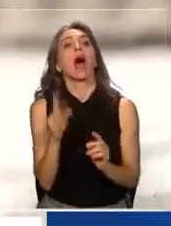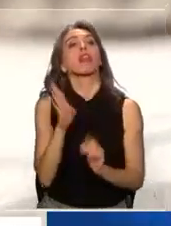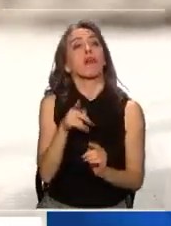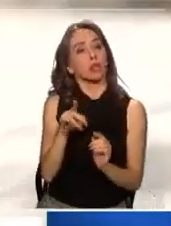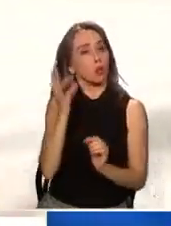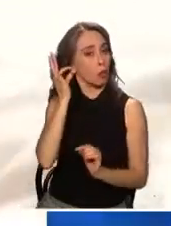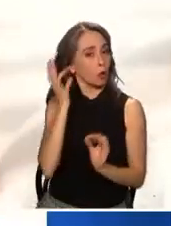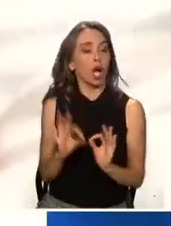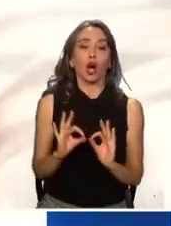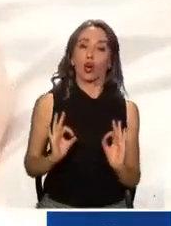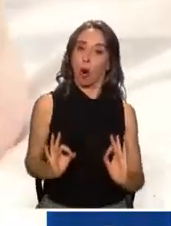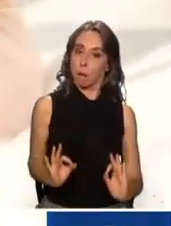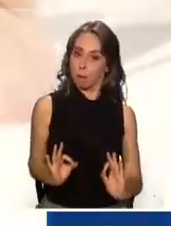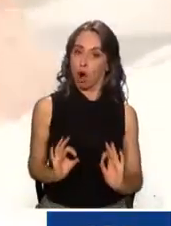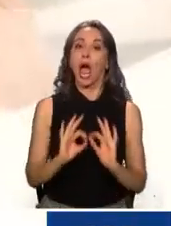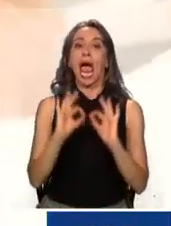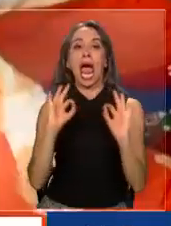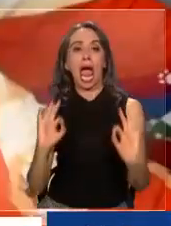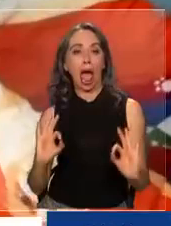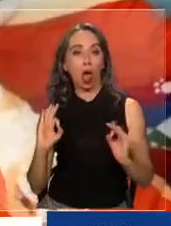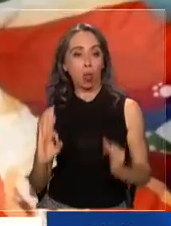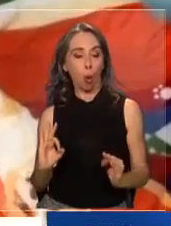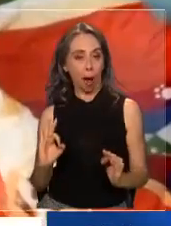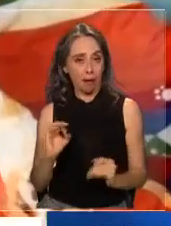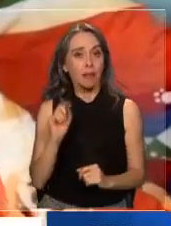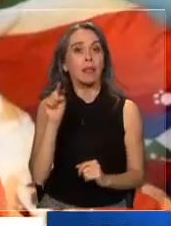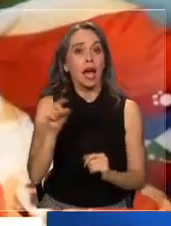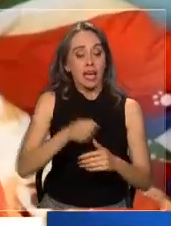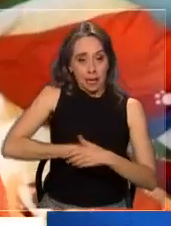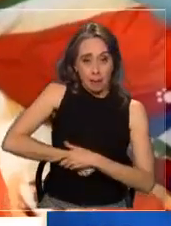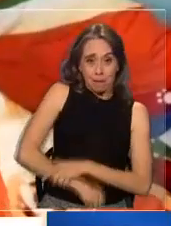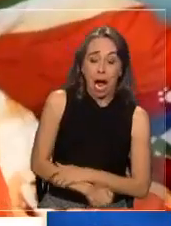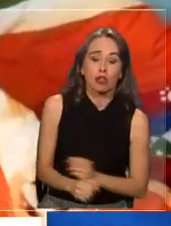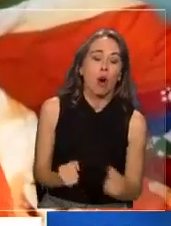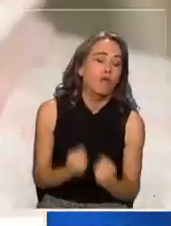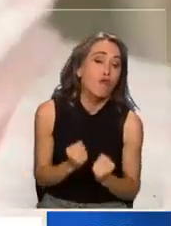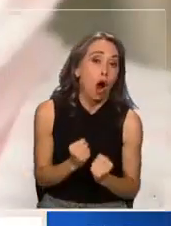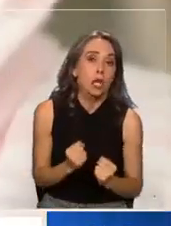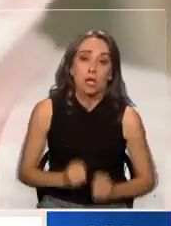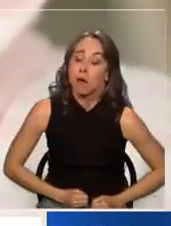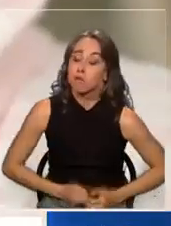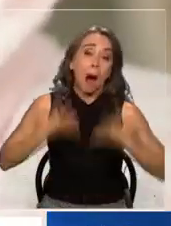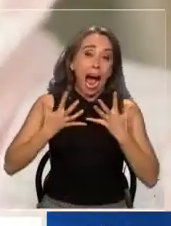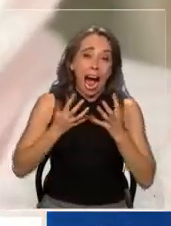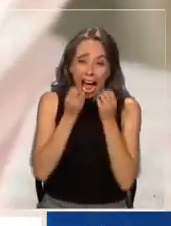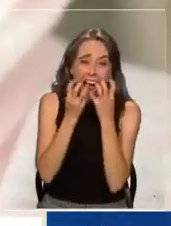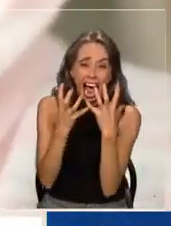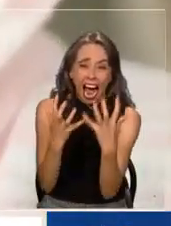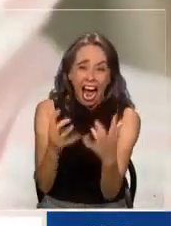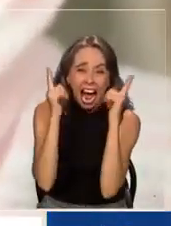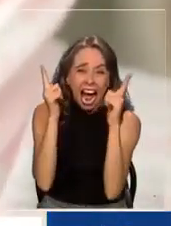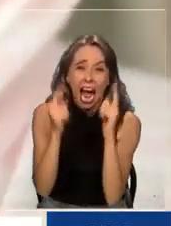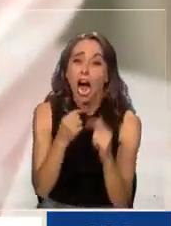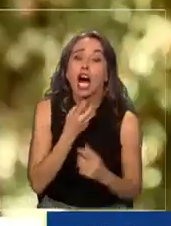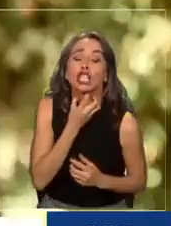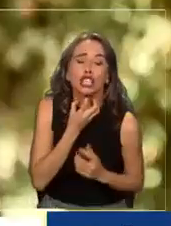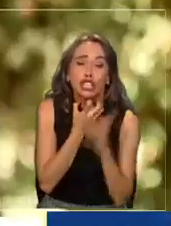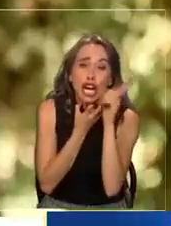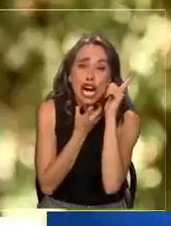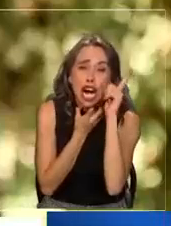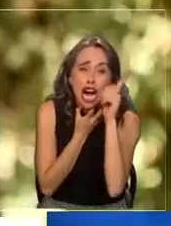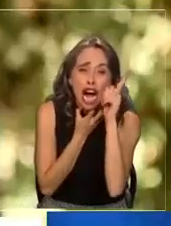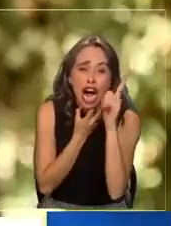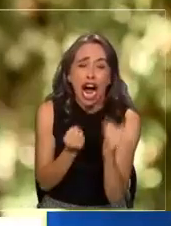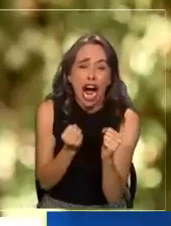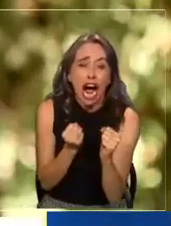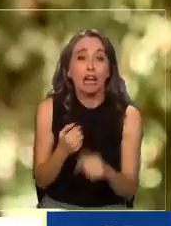ser compuesta, ¿no es cierto?, de ser educada. El acto del parto es un acto tan potente que uno explota, ¿no es cierto?, y grita y hace estos ruidos guturales. Sin ir más